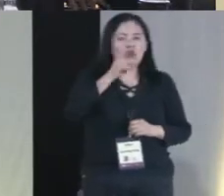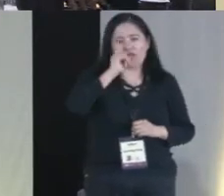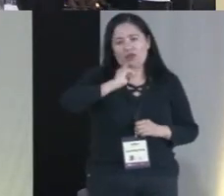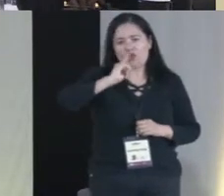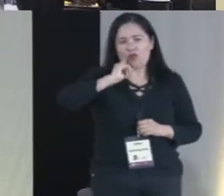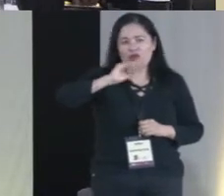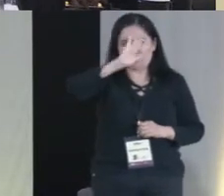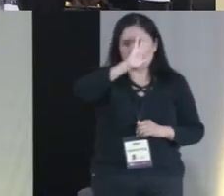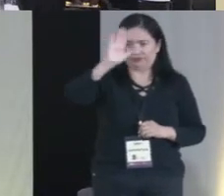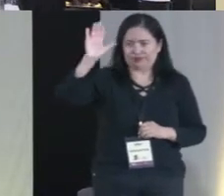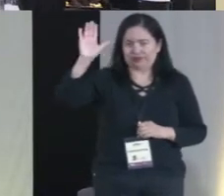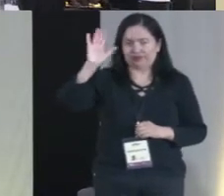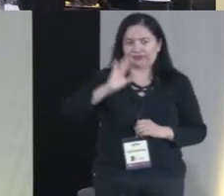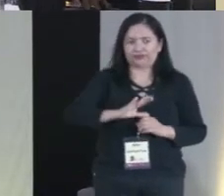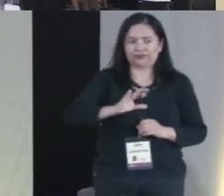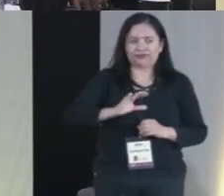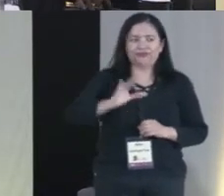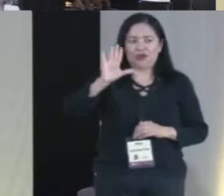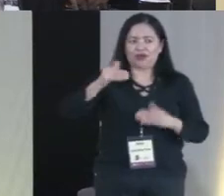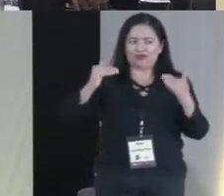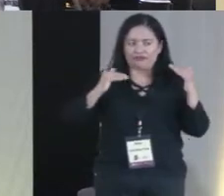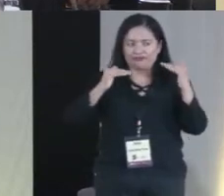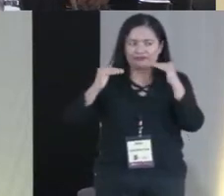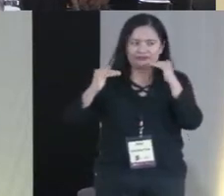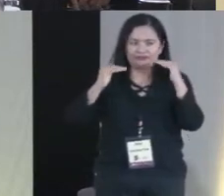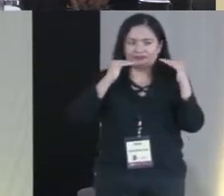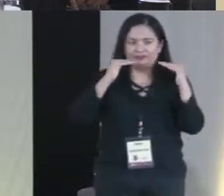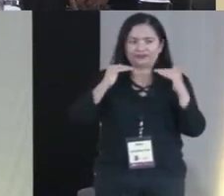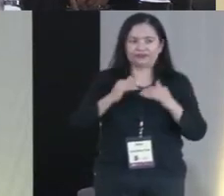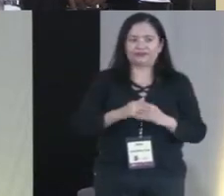que haya equidad.